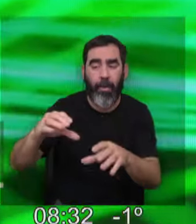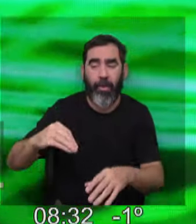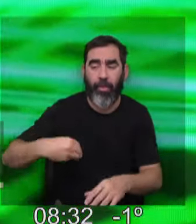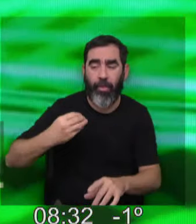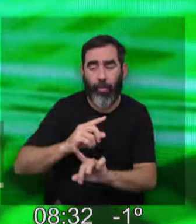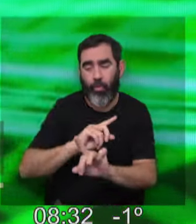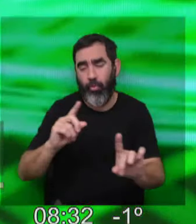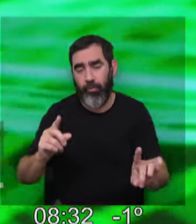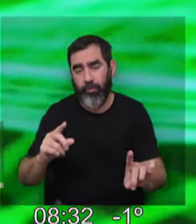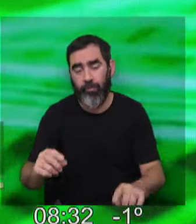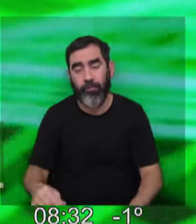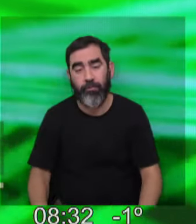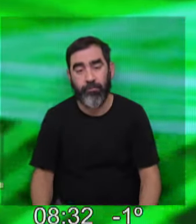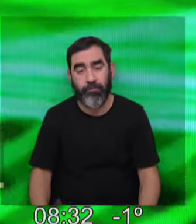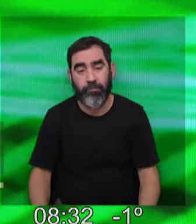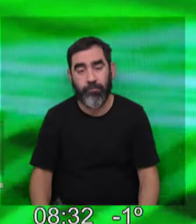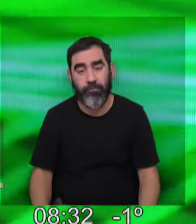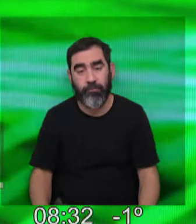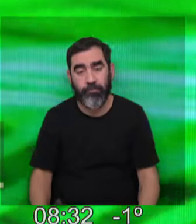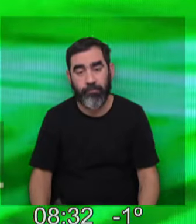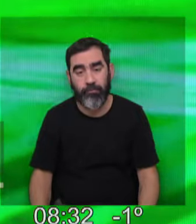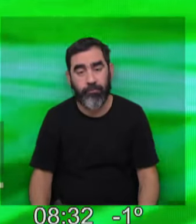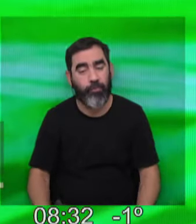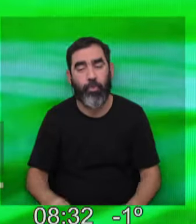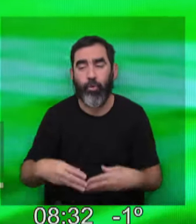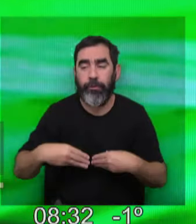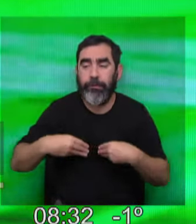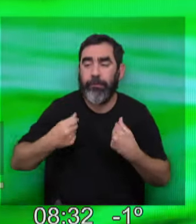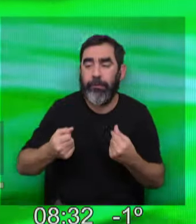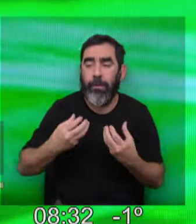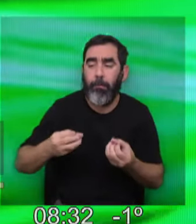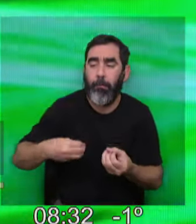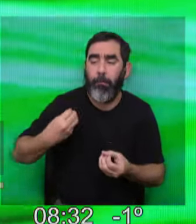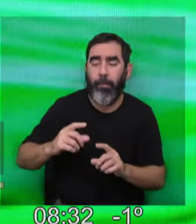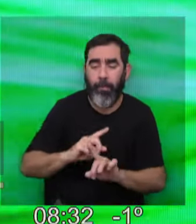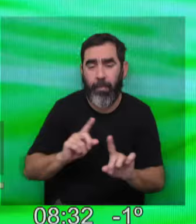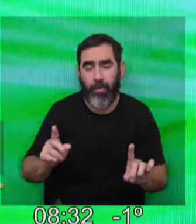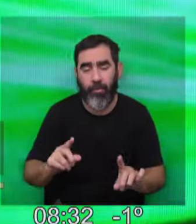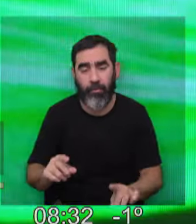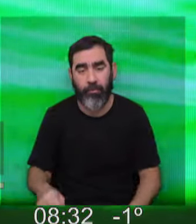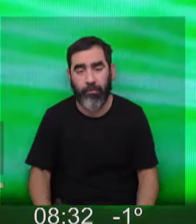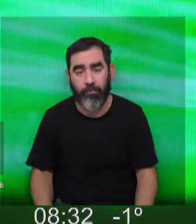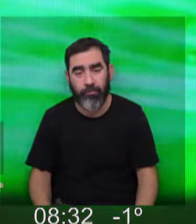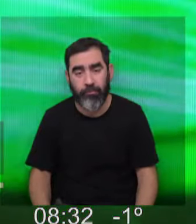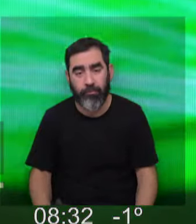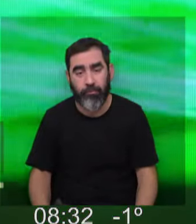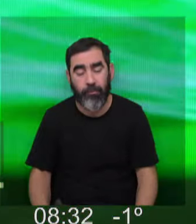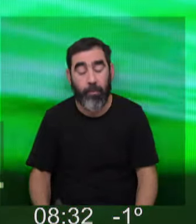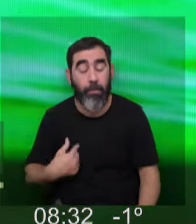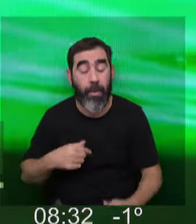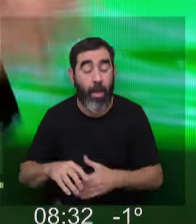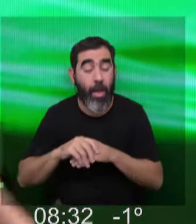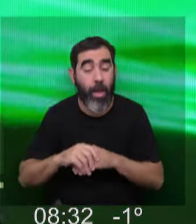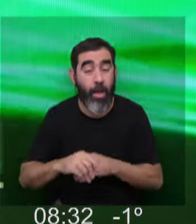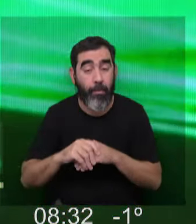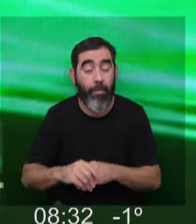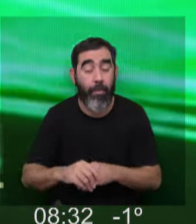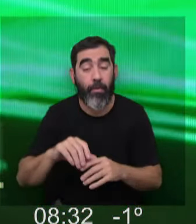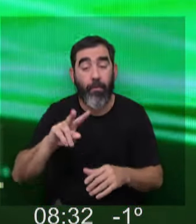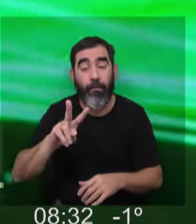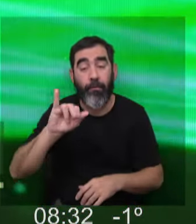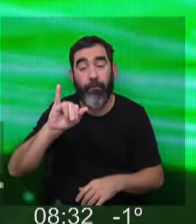¿no? Ninguno puede sentirse perdedor, digamos. Mi amigo Tabaré Viera mantuvo su gran